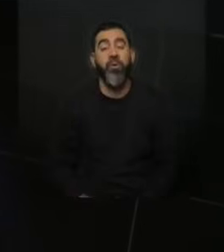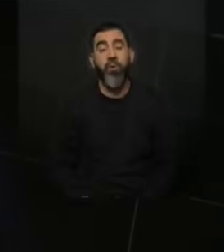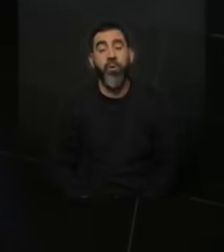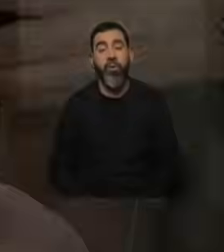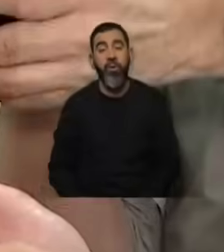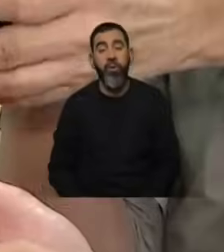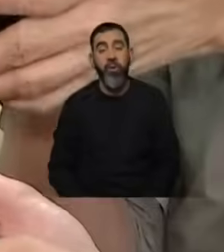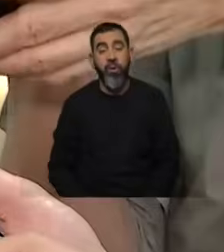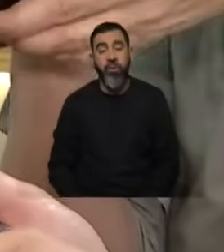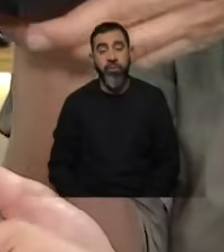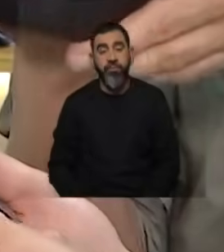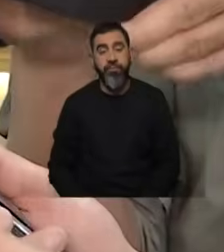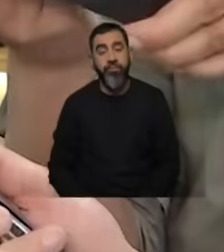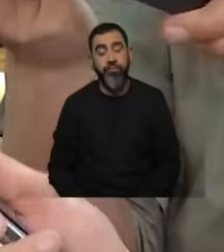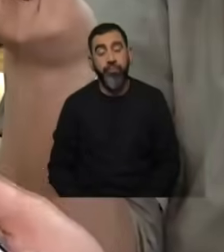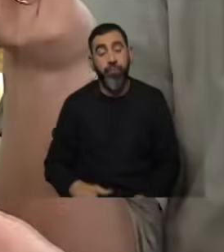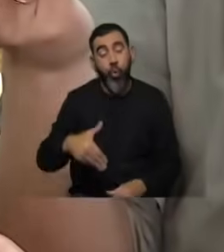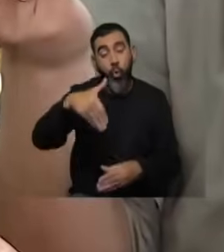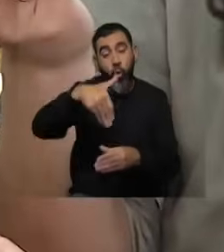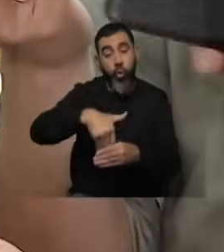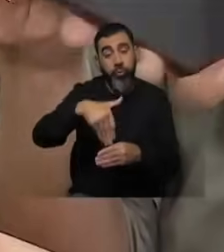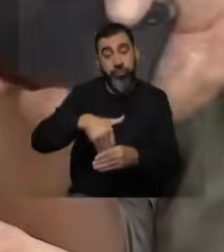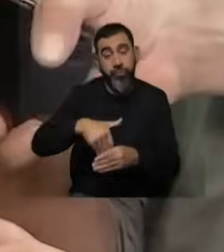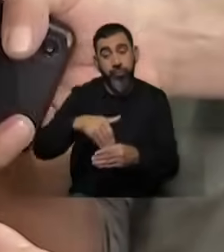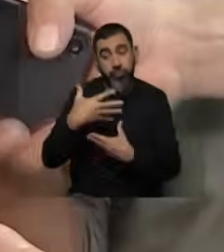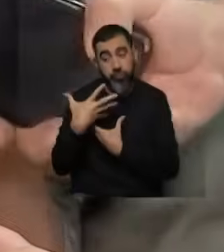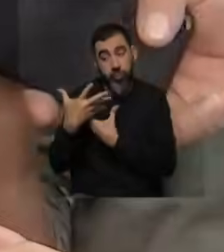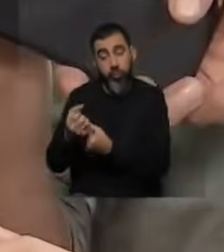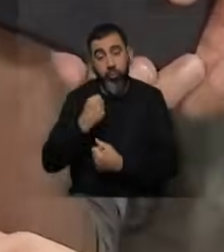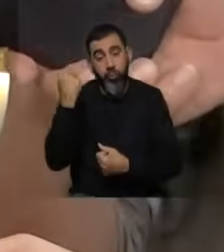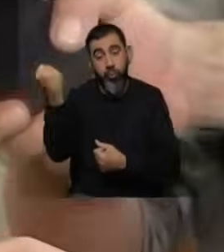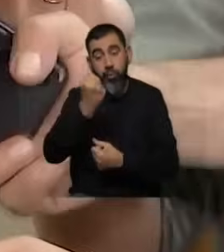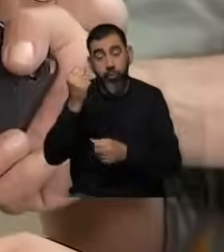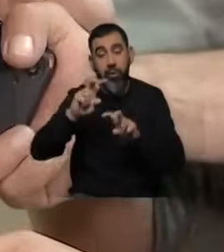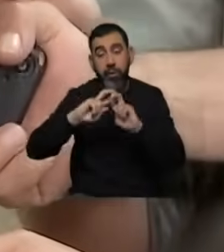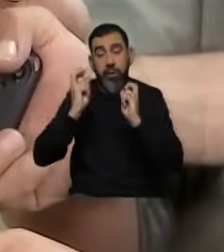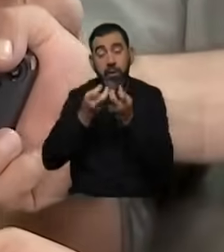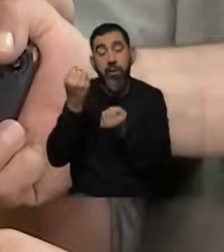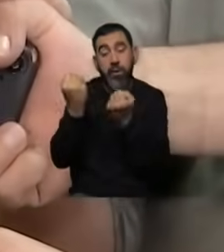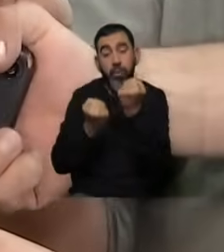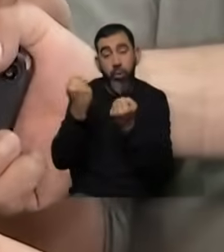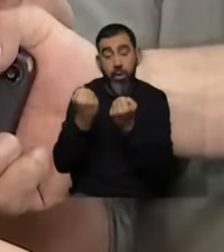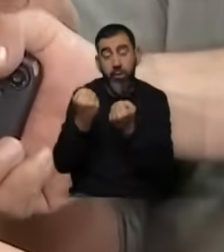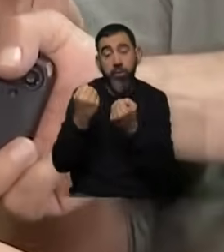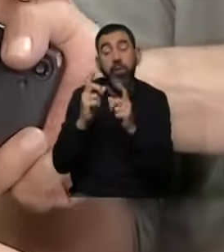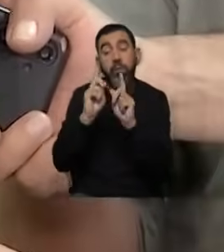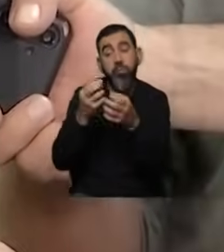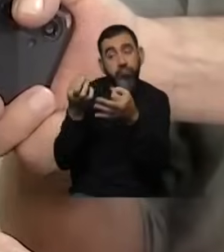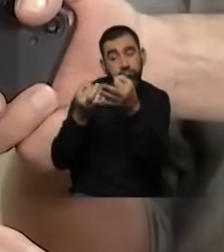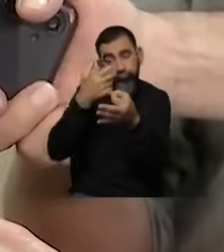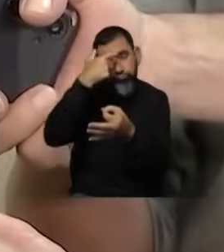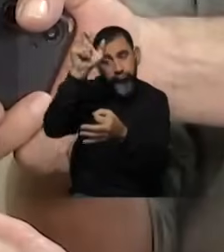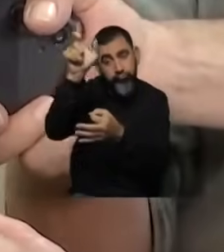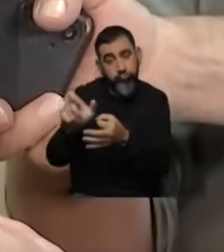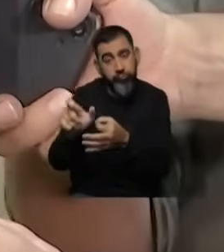partidario le da a la corte una auxiliar importante como es el tribunal de cuentas con expertiz adecuada para